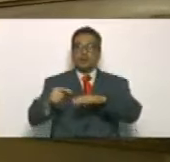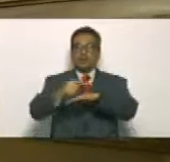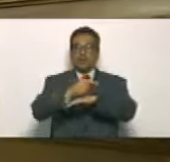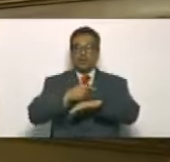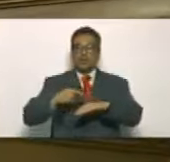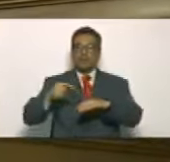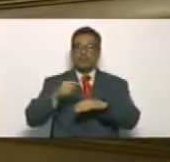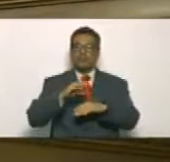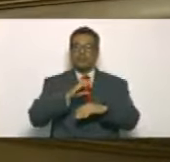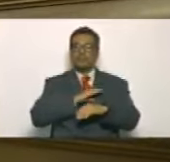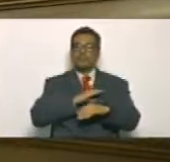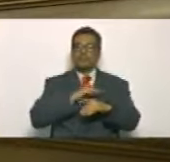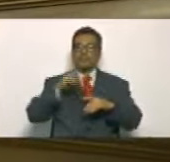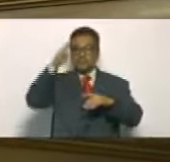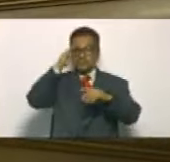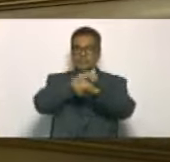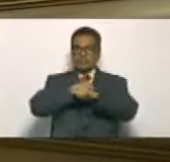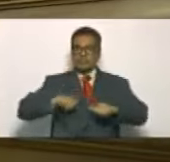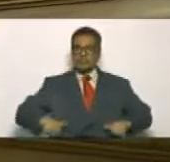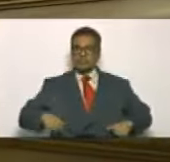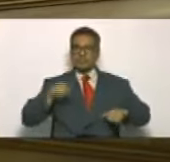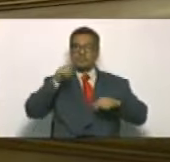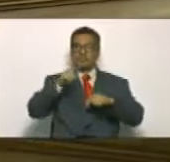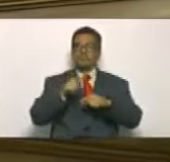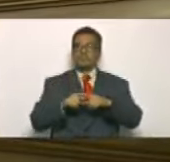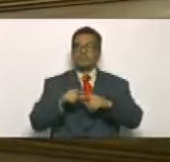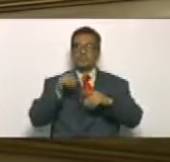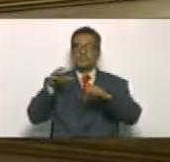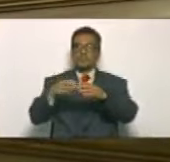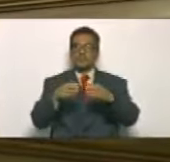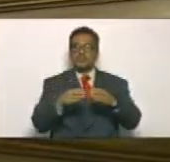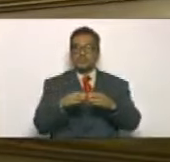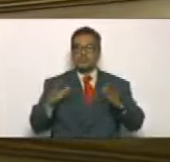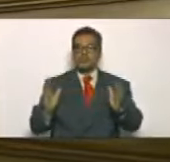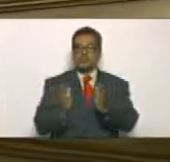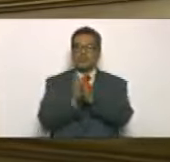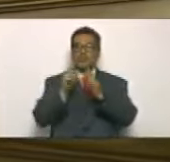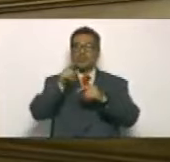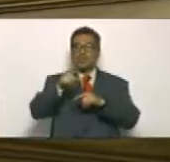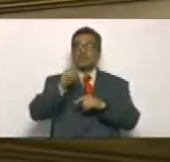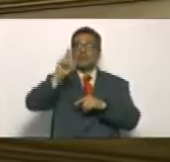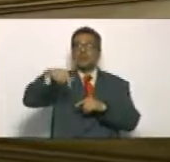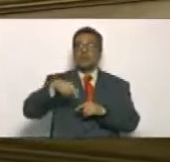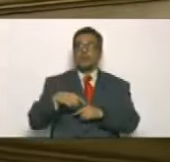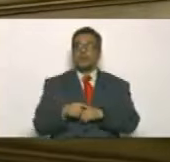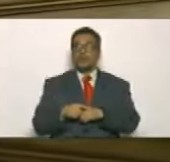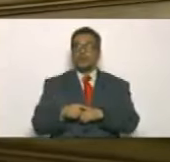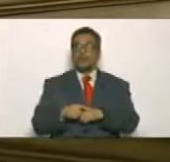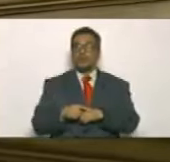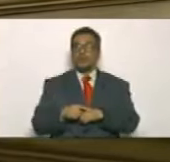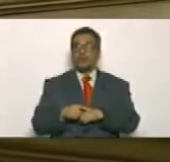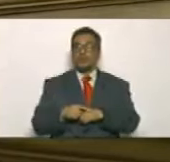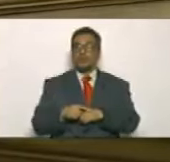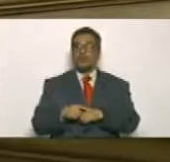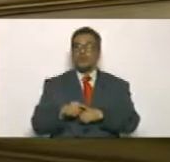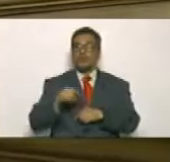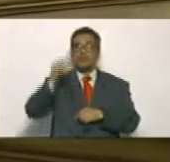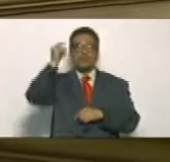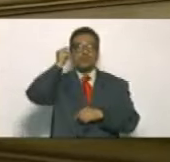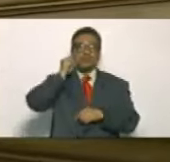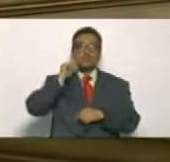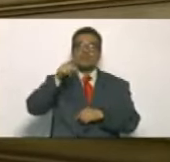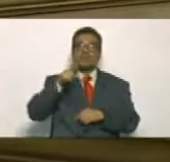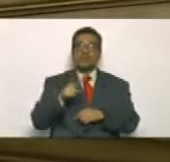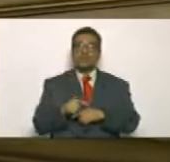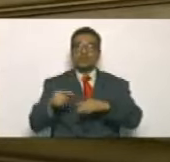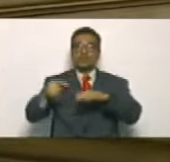gobernador general de la provincia de Cumaná. Además de ello, Sucre